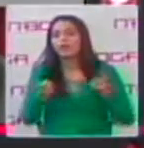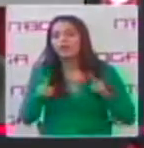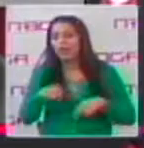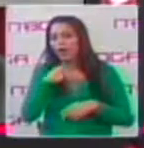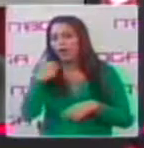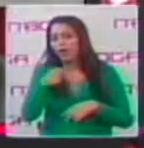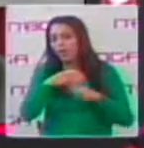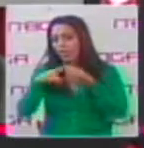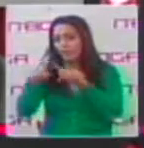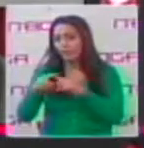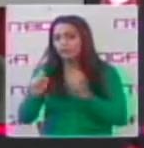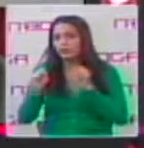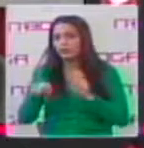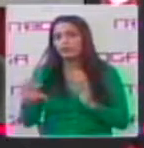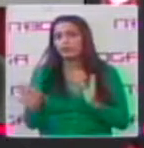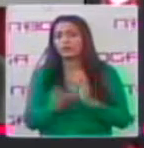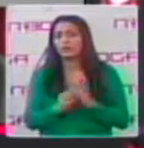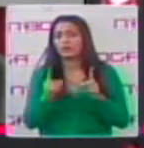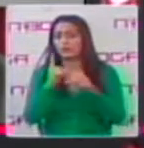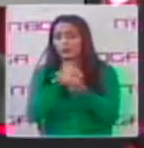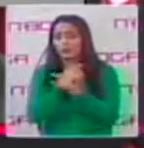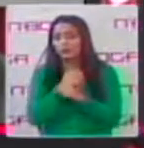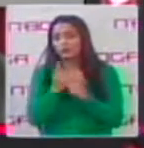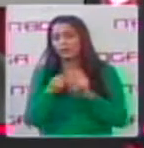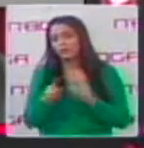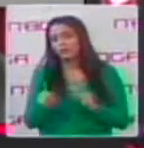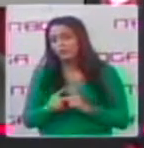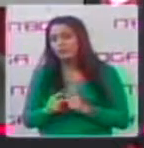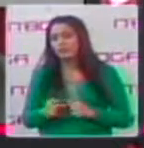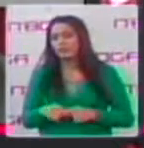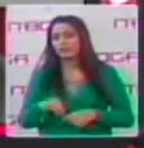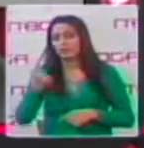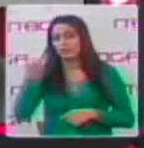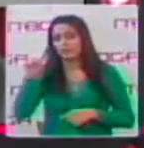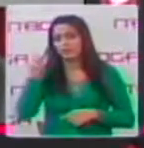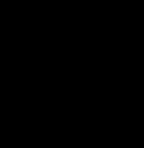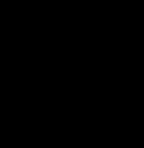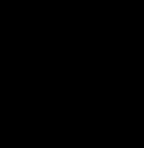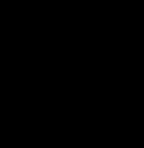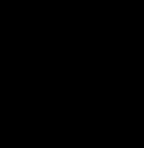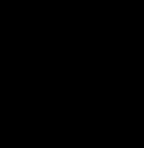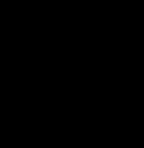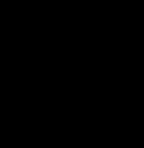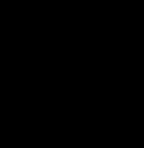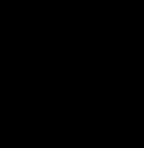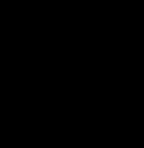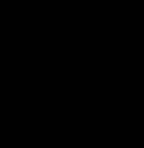programa, pueden seguirnos en Twitter en @enbogaes y también en Instagram en Boga Empresarial.